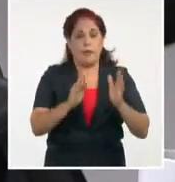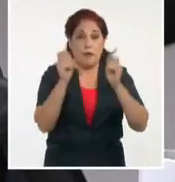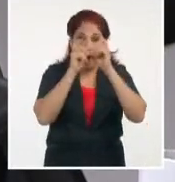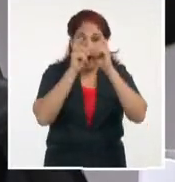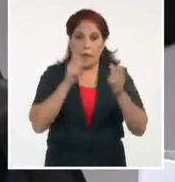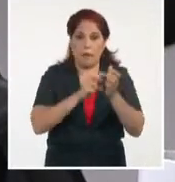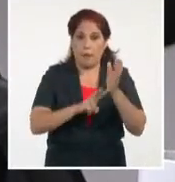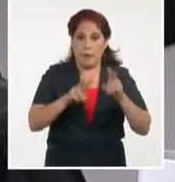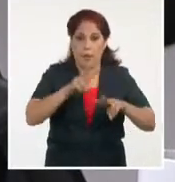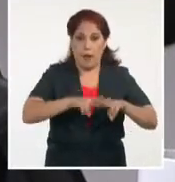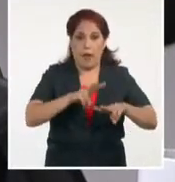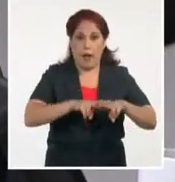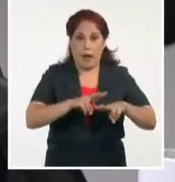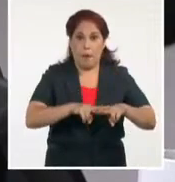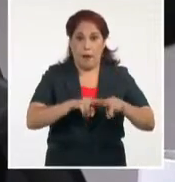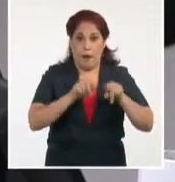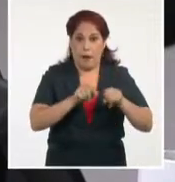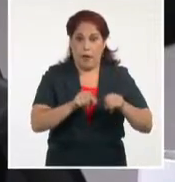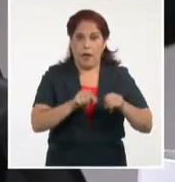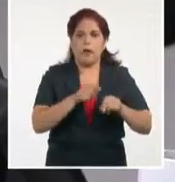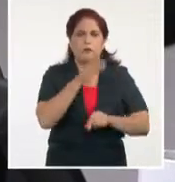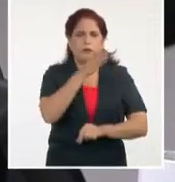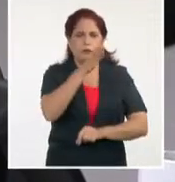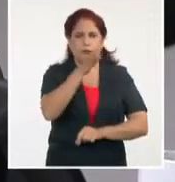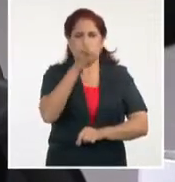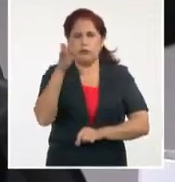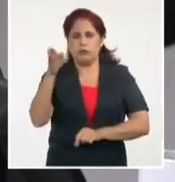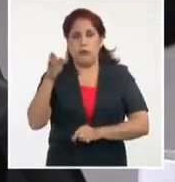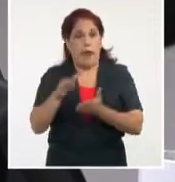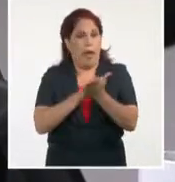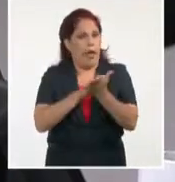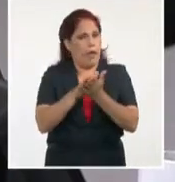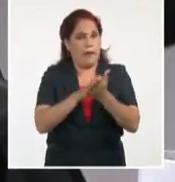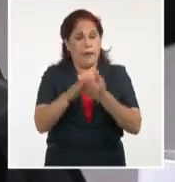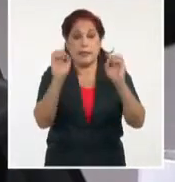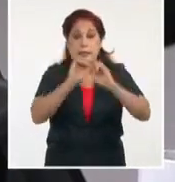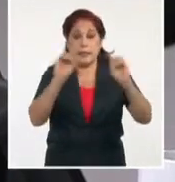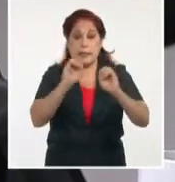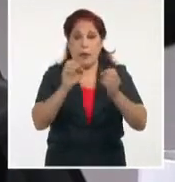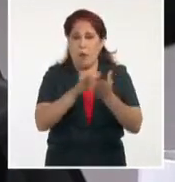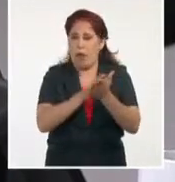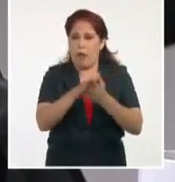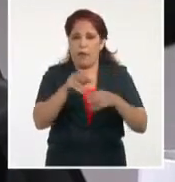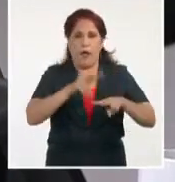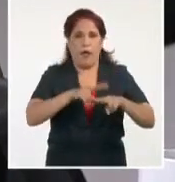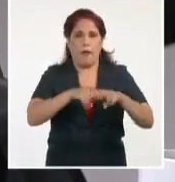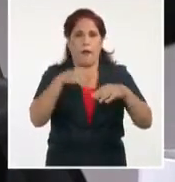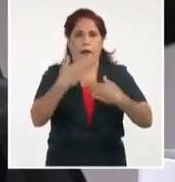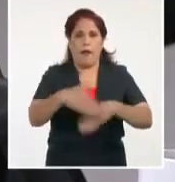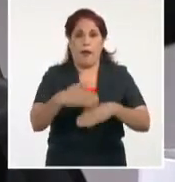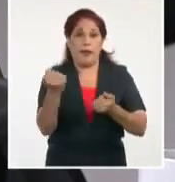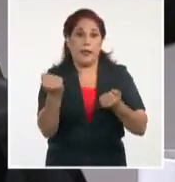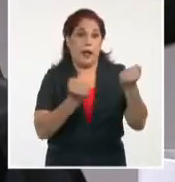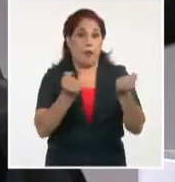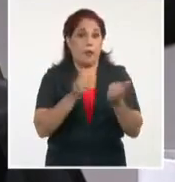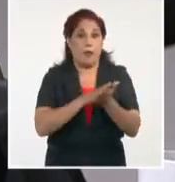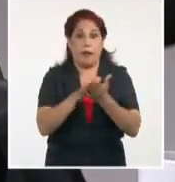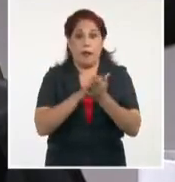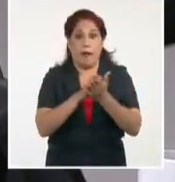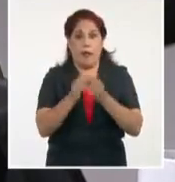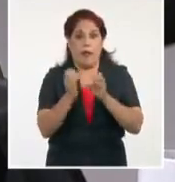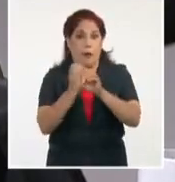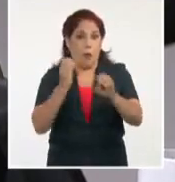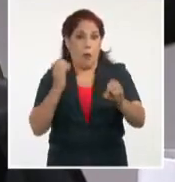Habana y se hizo un recorrido y prácticamente no había población, no había transporte, y eso es percepción de